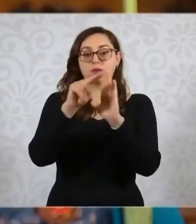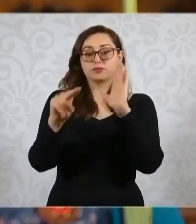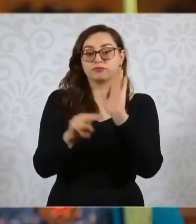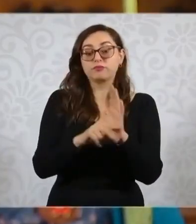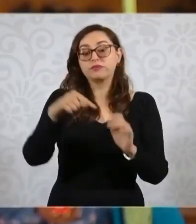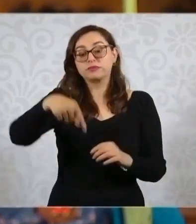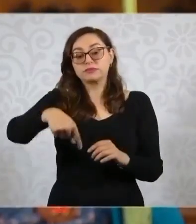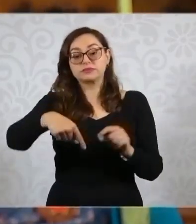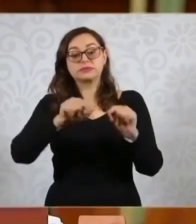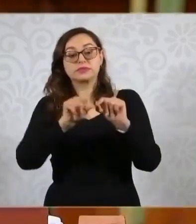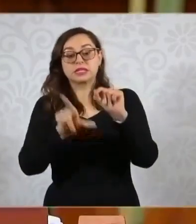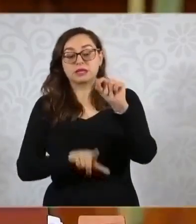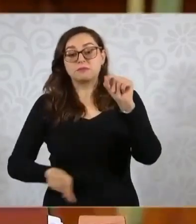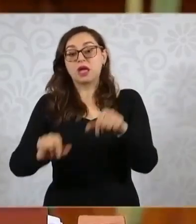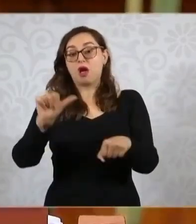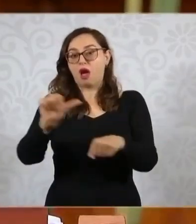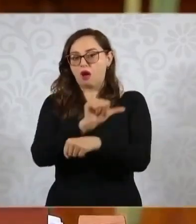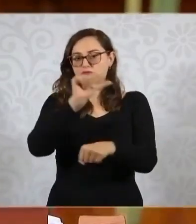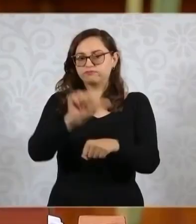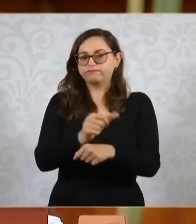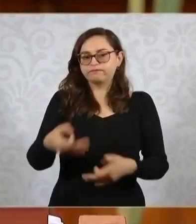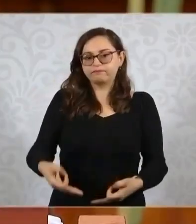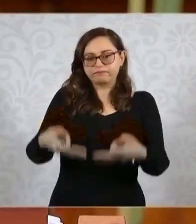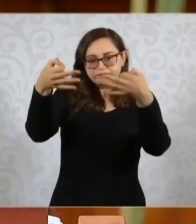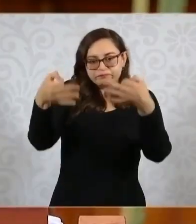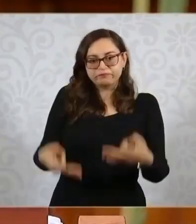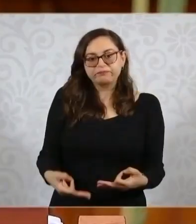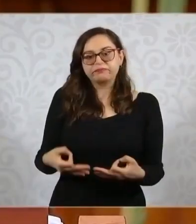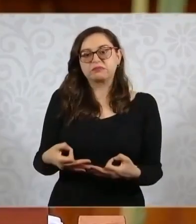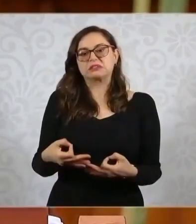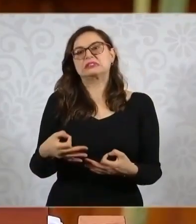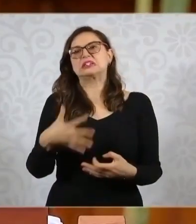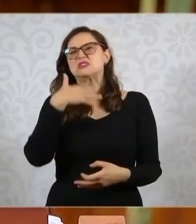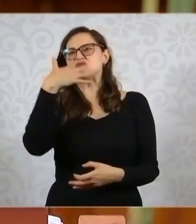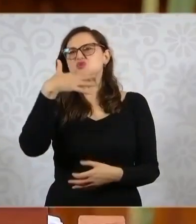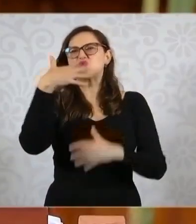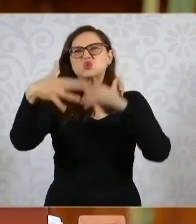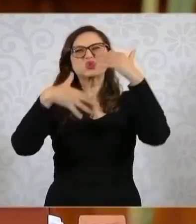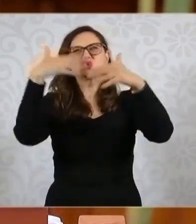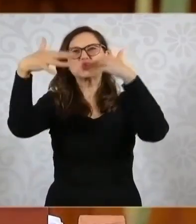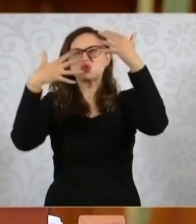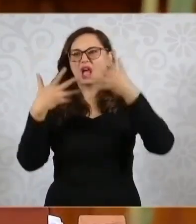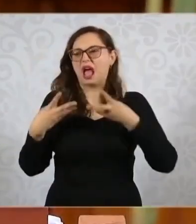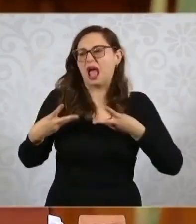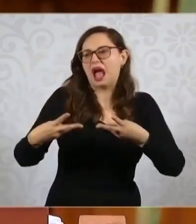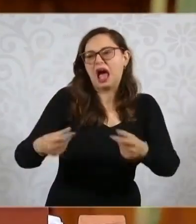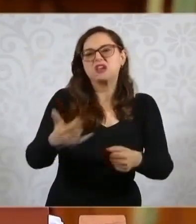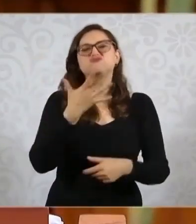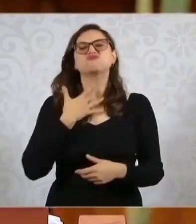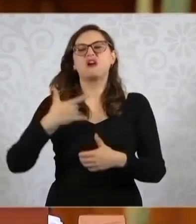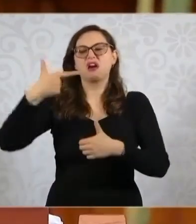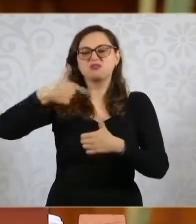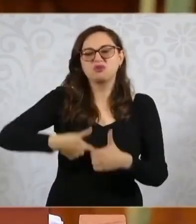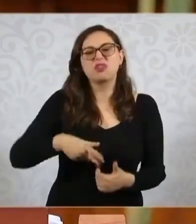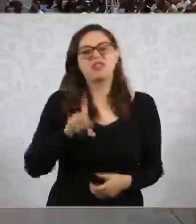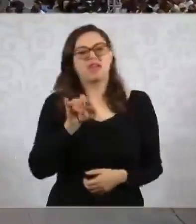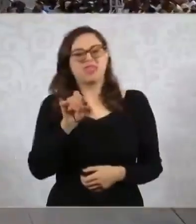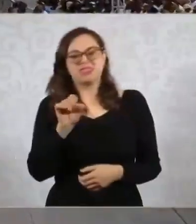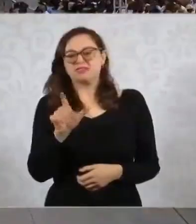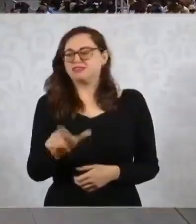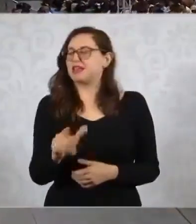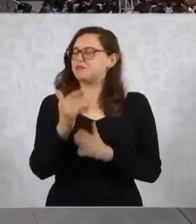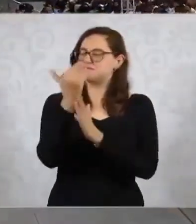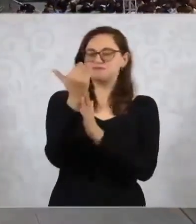en México sean eficientes y que no tengan tanto consumo de gasolina y diésel y se